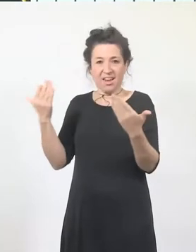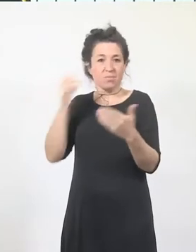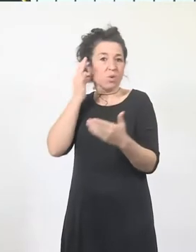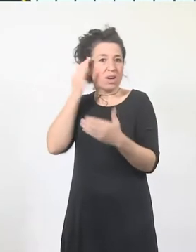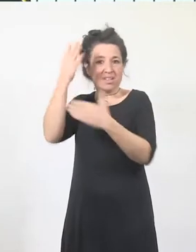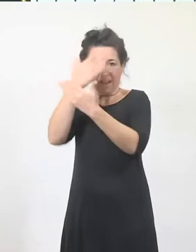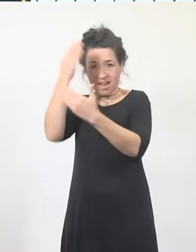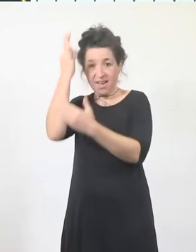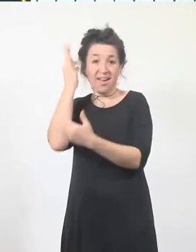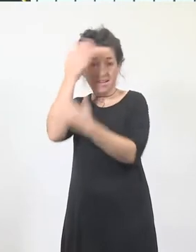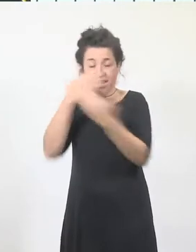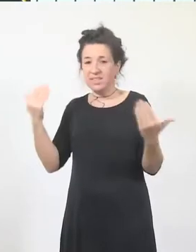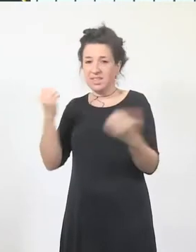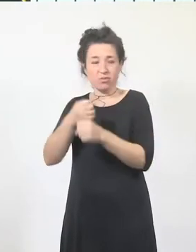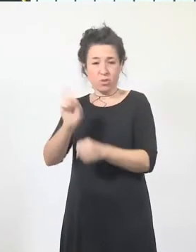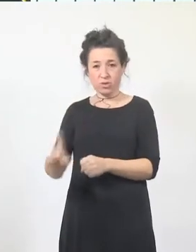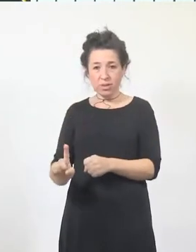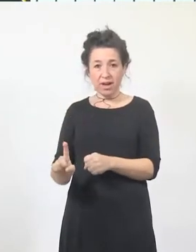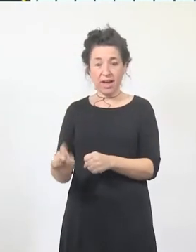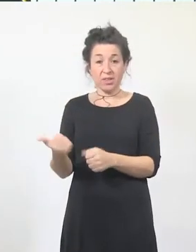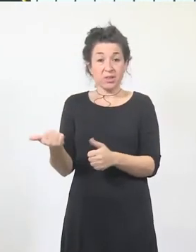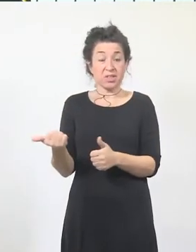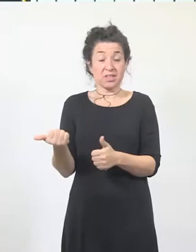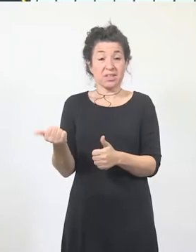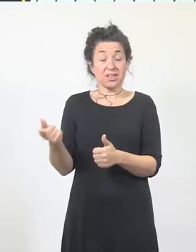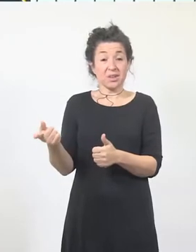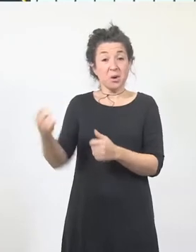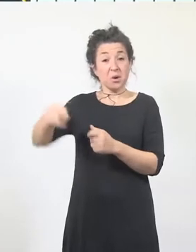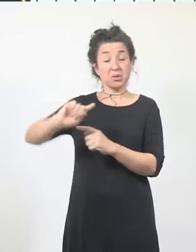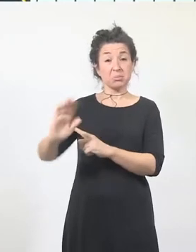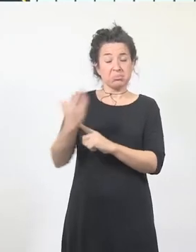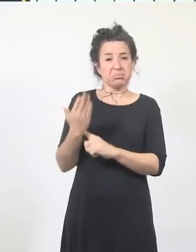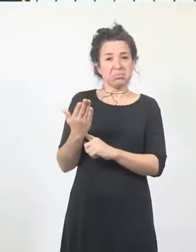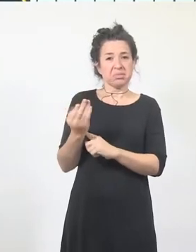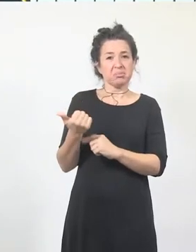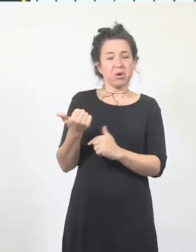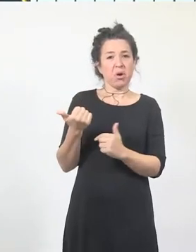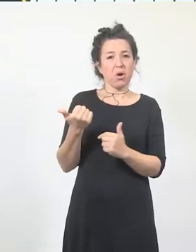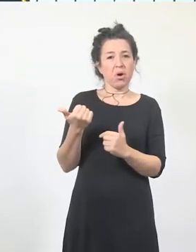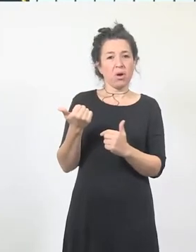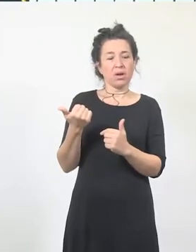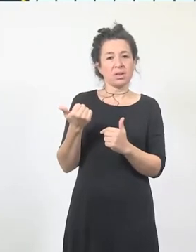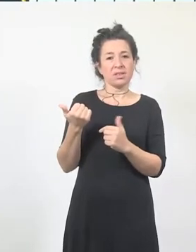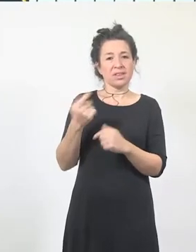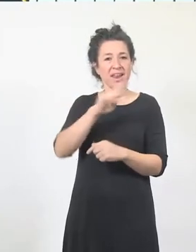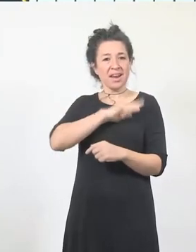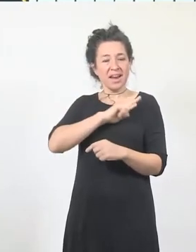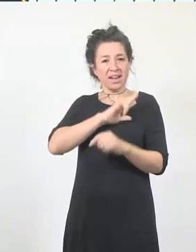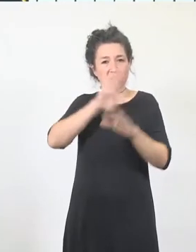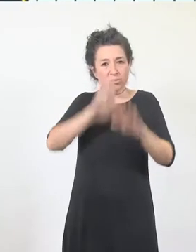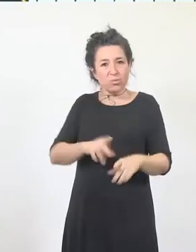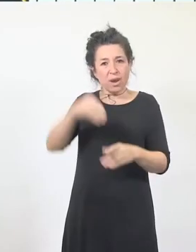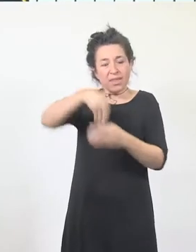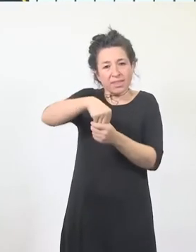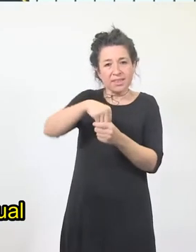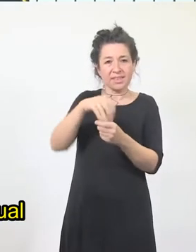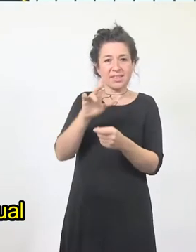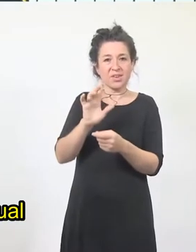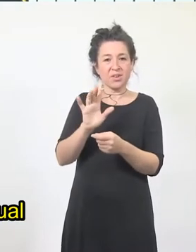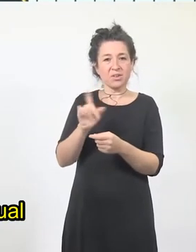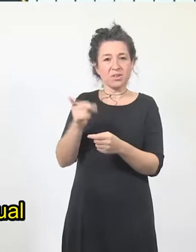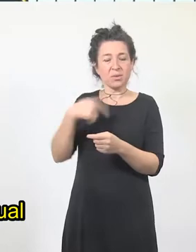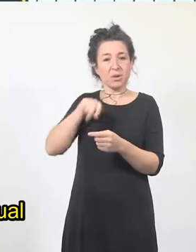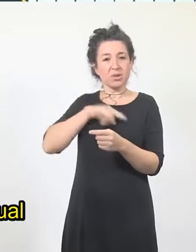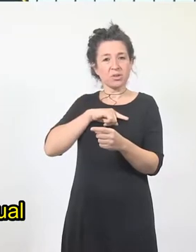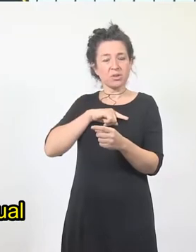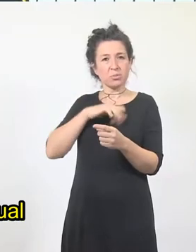objetivo de esa versión falsa del Islam, que me ha parecido una cuestión en la que podríamos ahondar, que